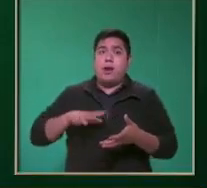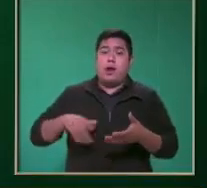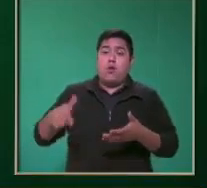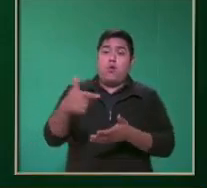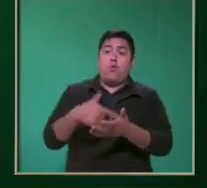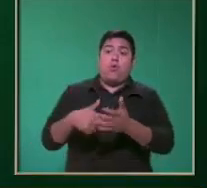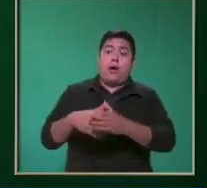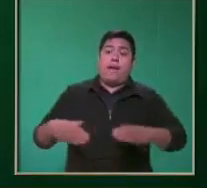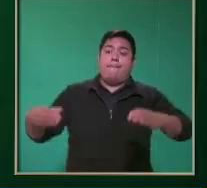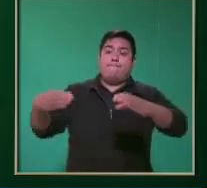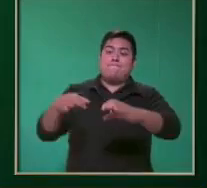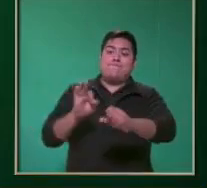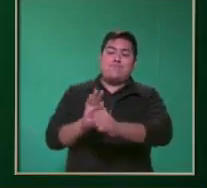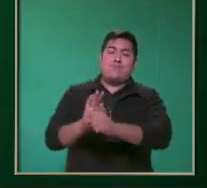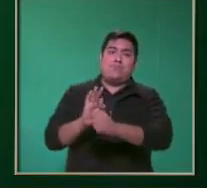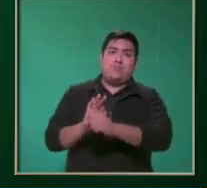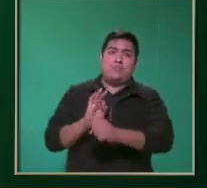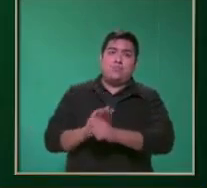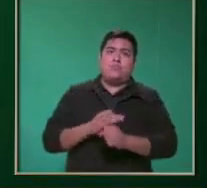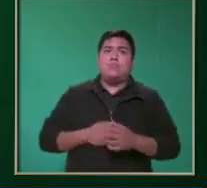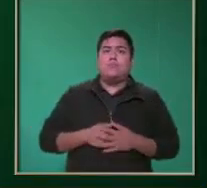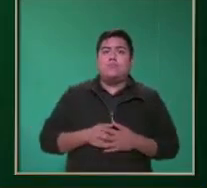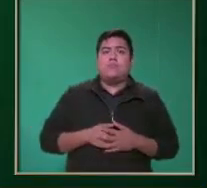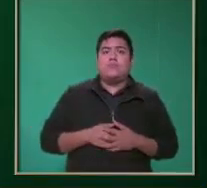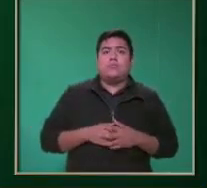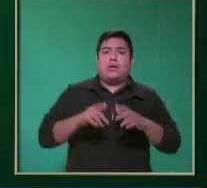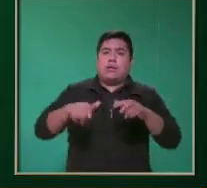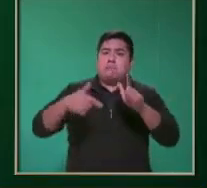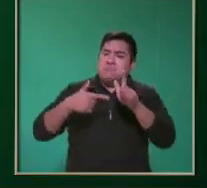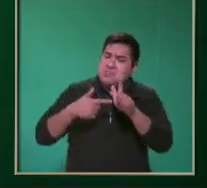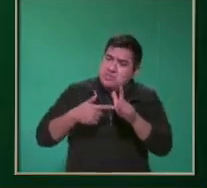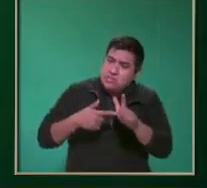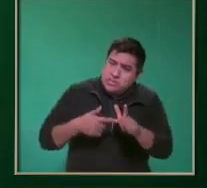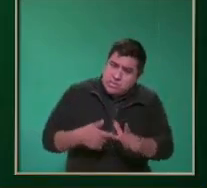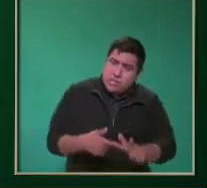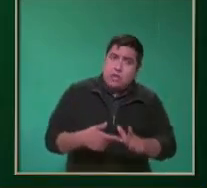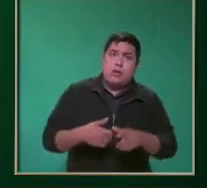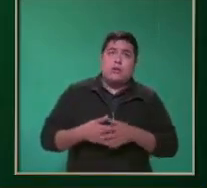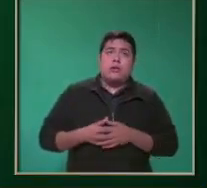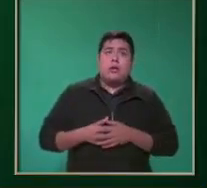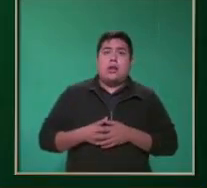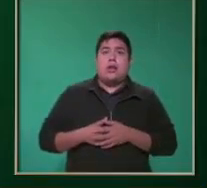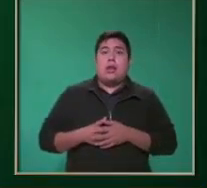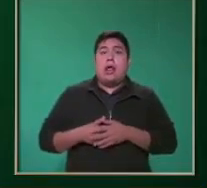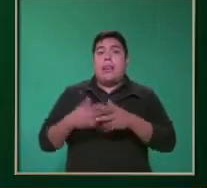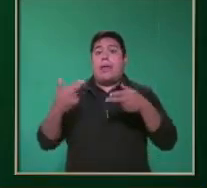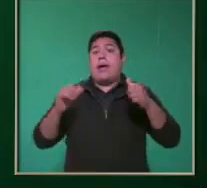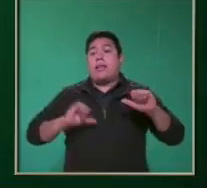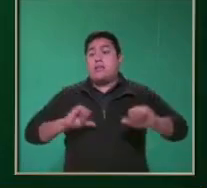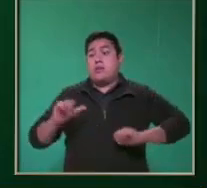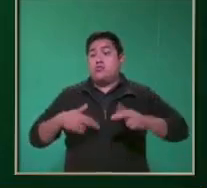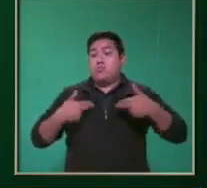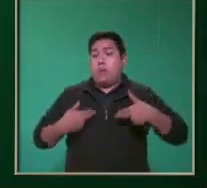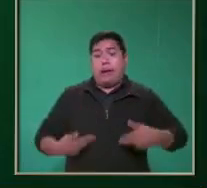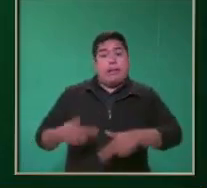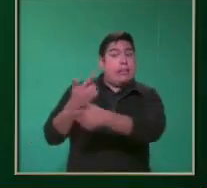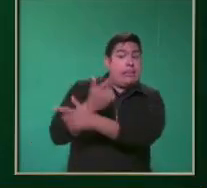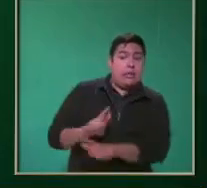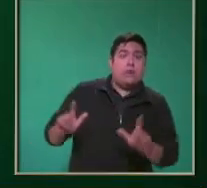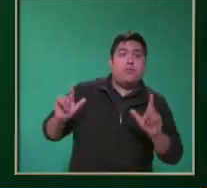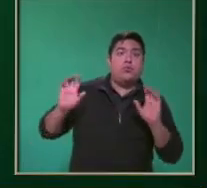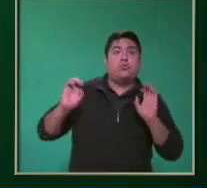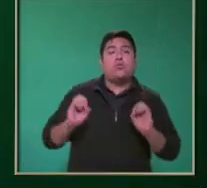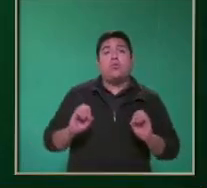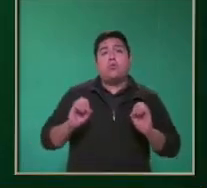espacios, precisamente que se mantengan en algunos casos libres de actividades humanas y en otros